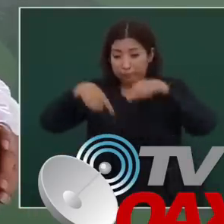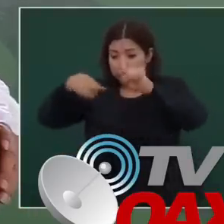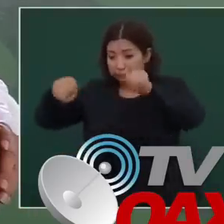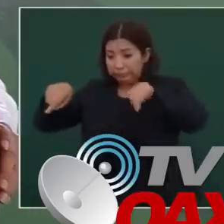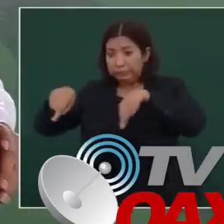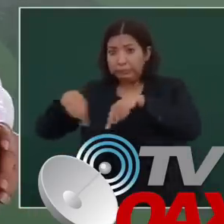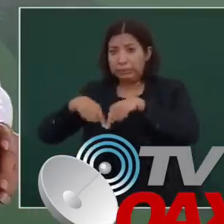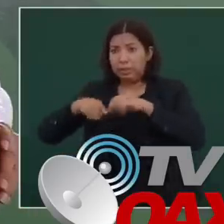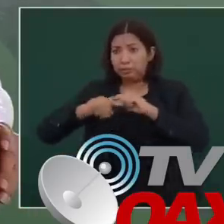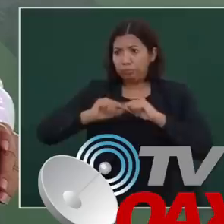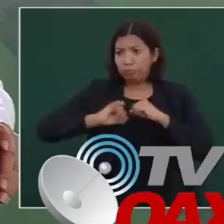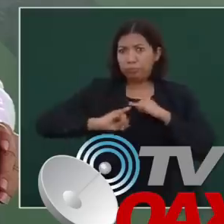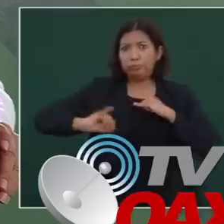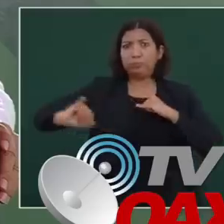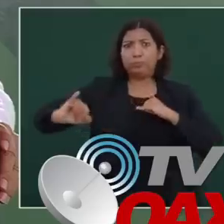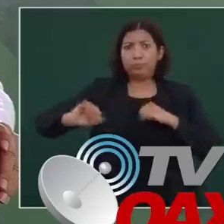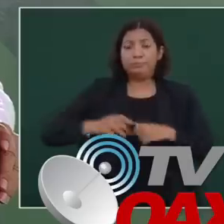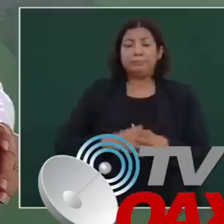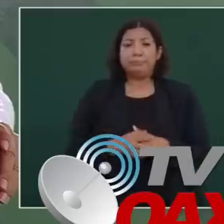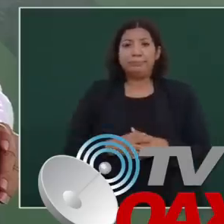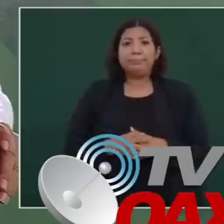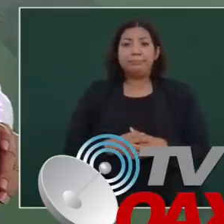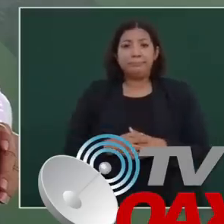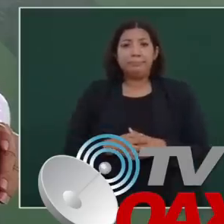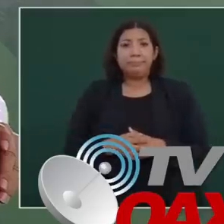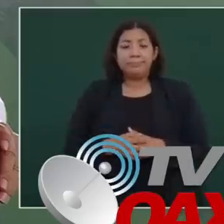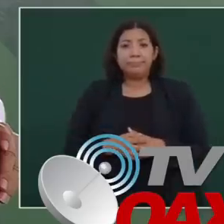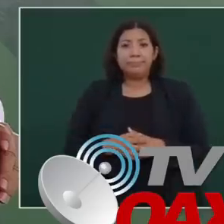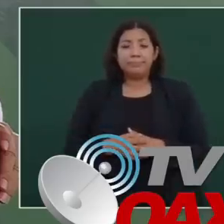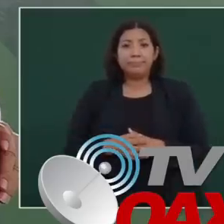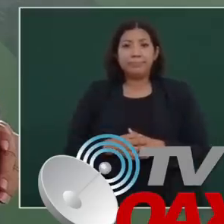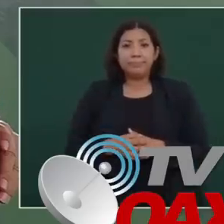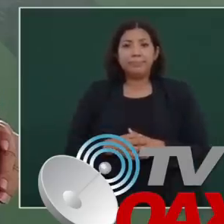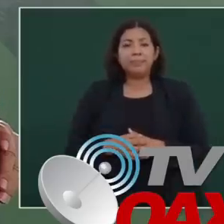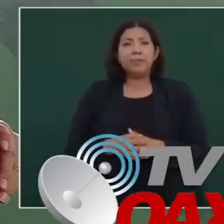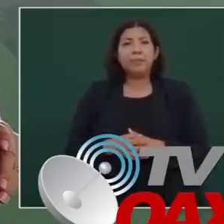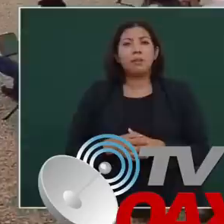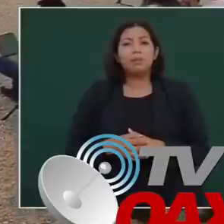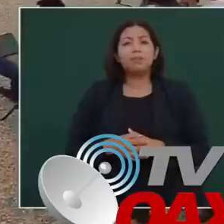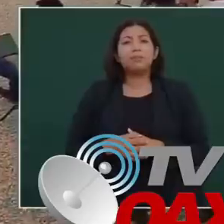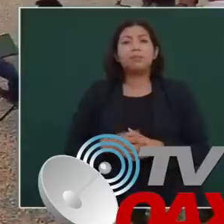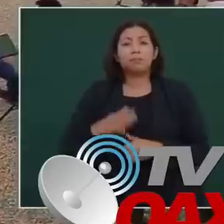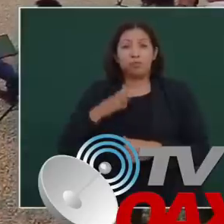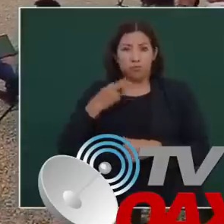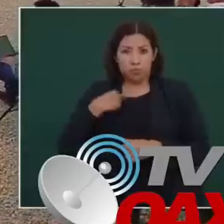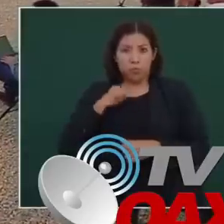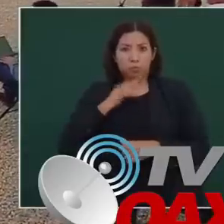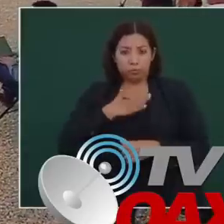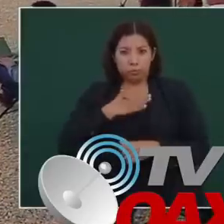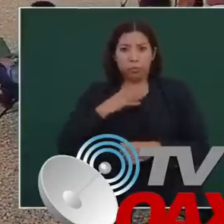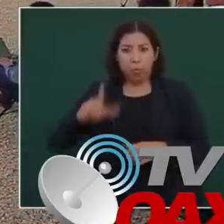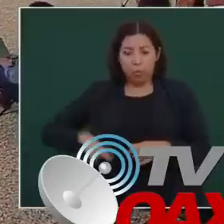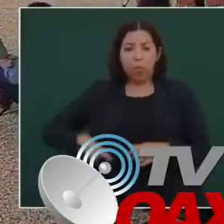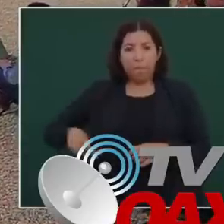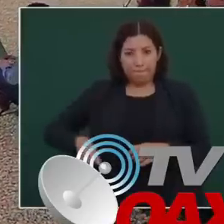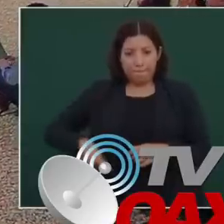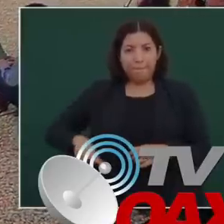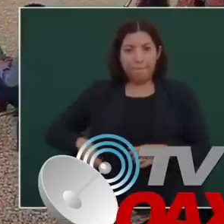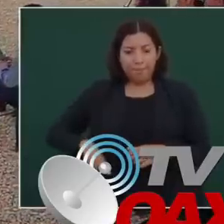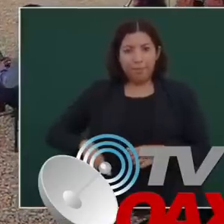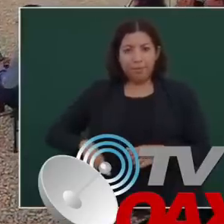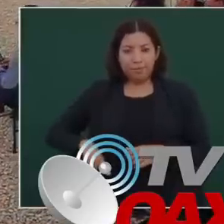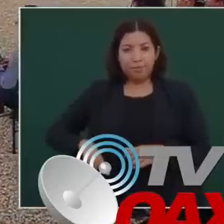eh hemos estado hablando de que vamos a ha el segundo gobierno de la República con